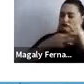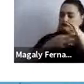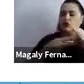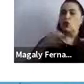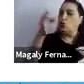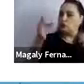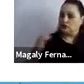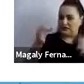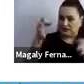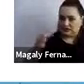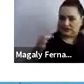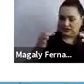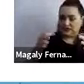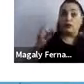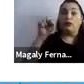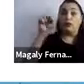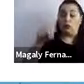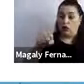y podemos